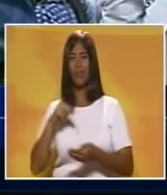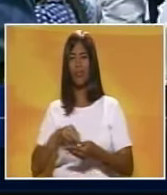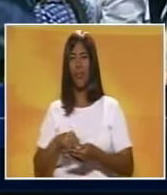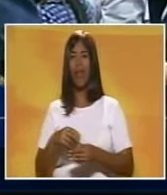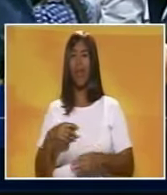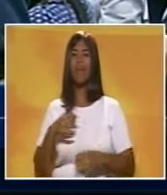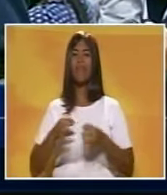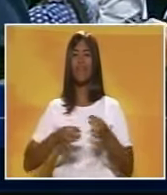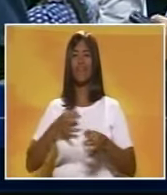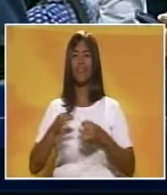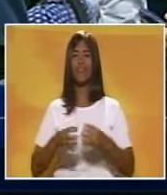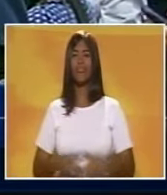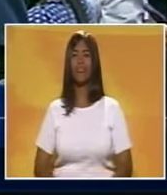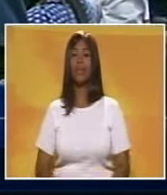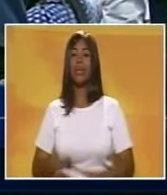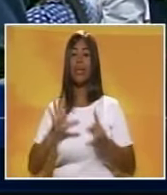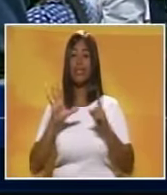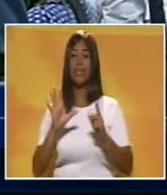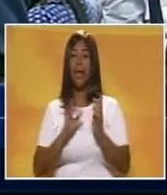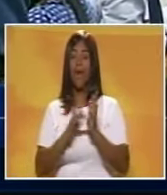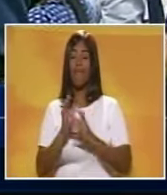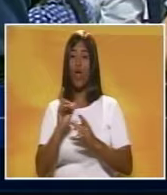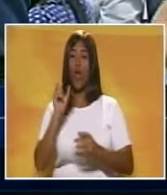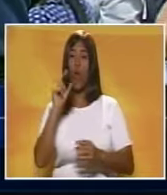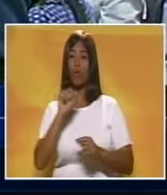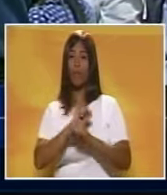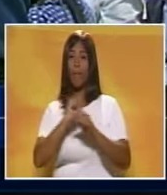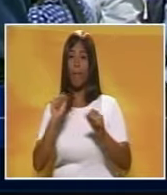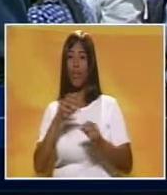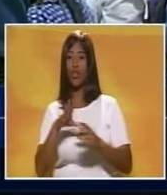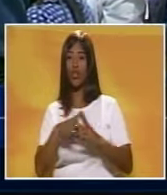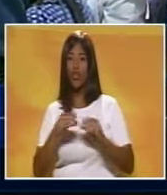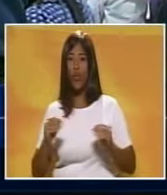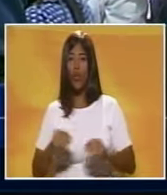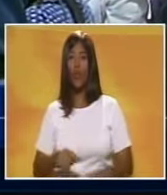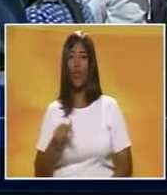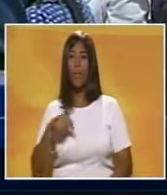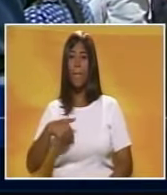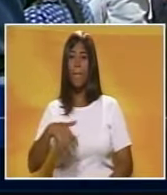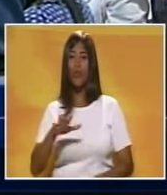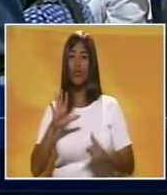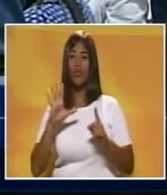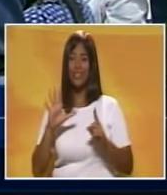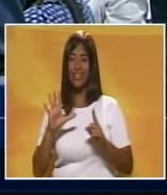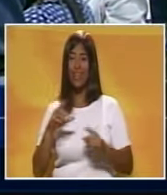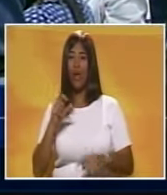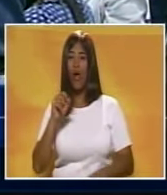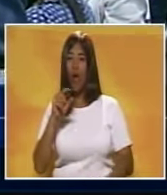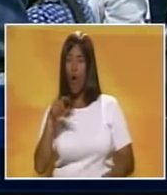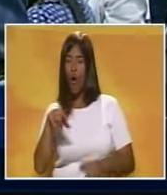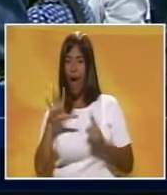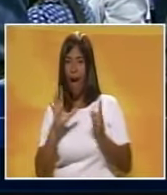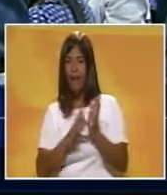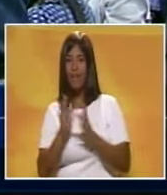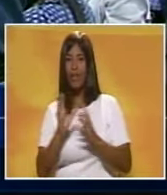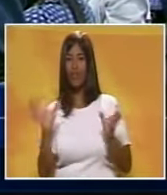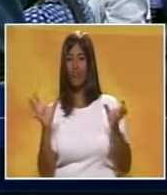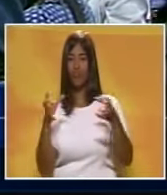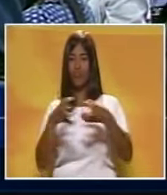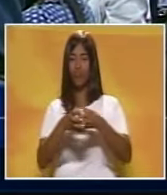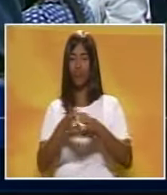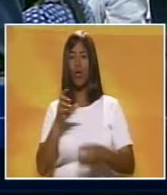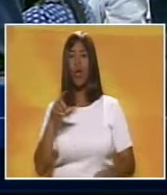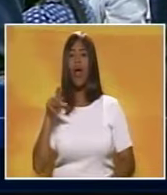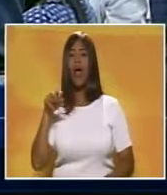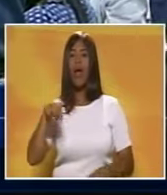a través de 6 su de red abril, social 11 Twitter de la mañana en adelantó todo el que territorio el nacional, próximo sábado en 6 de los abril distintos a las puntos 11 de del la mañana país, la no solamente jornada para manifestar de,